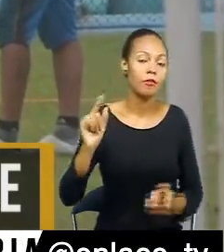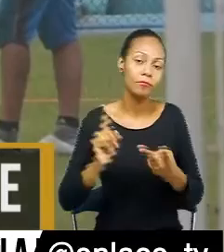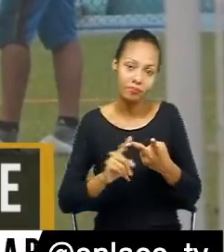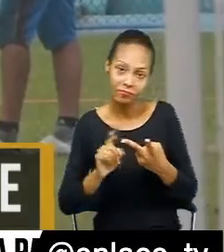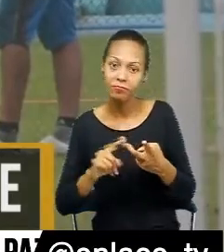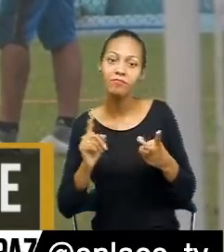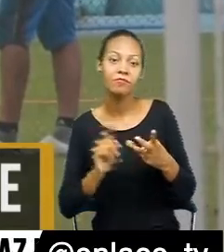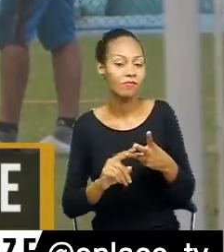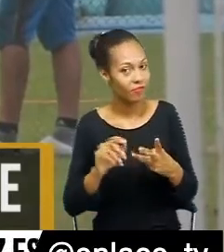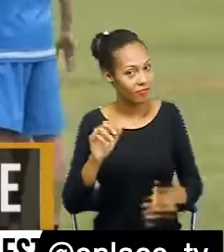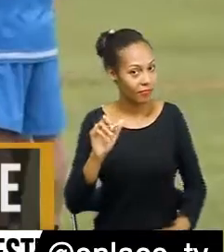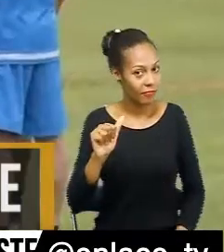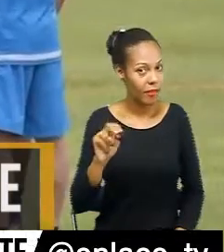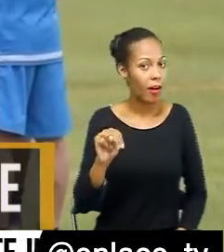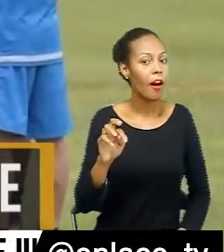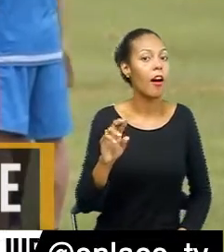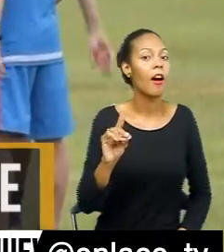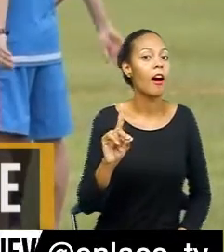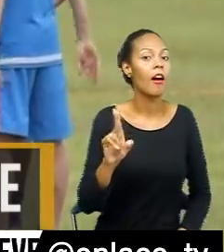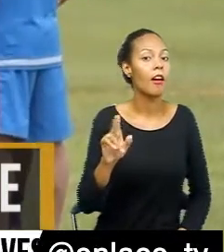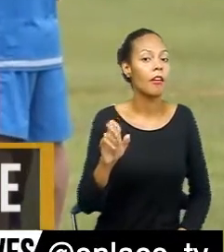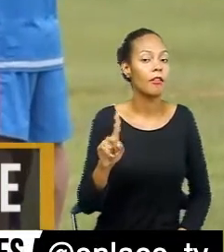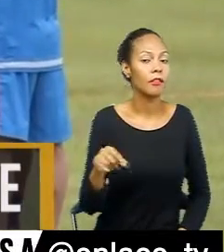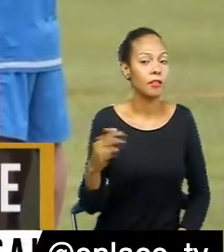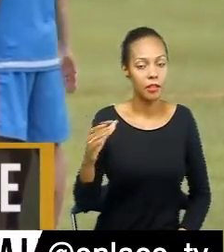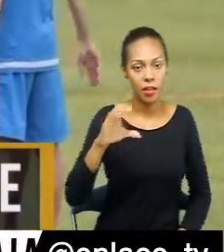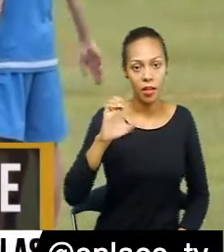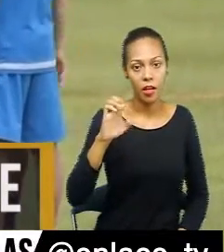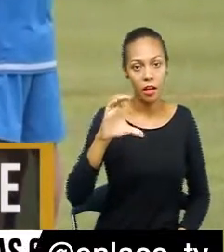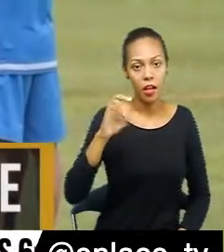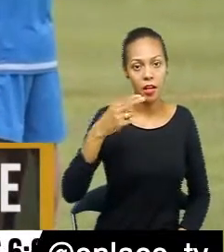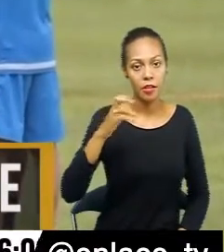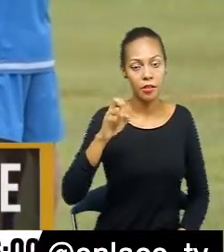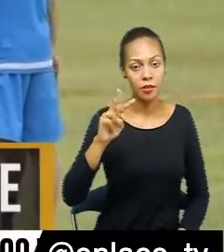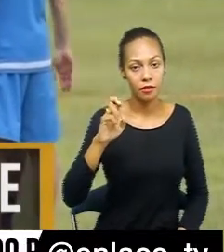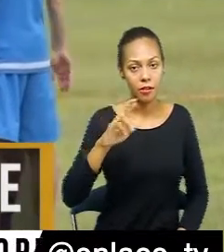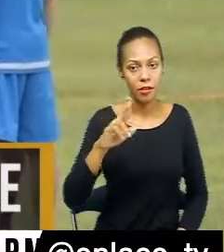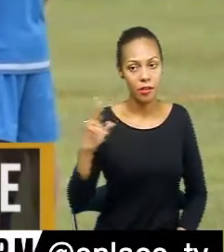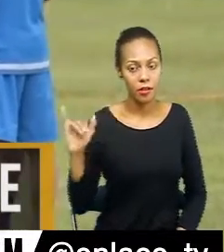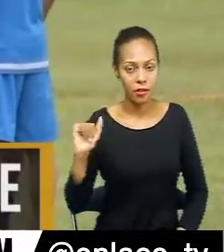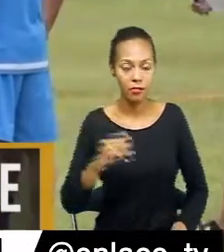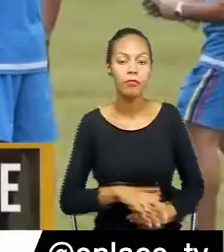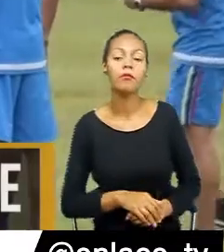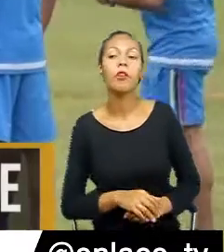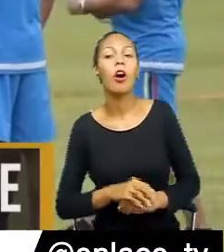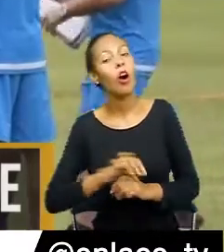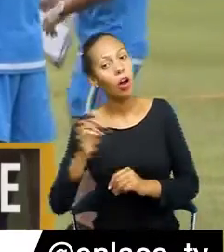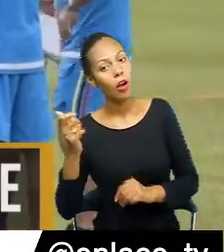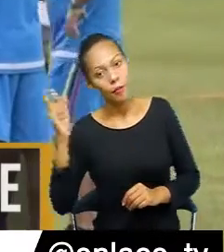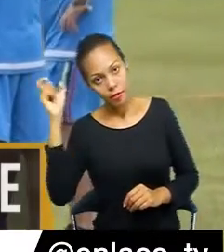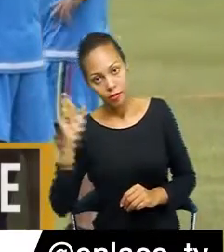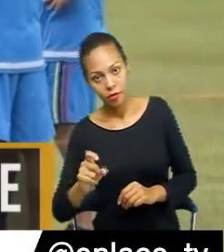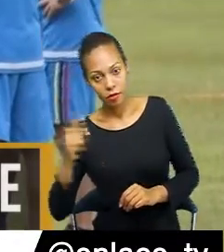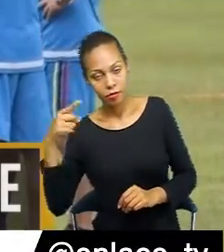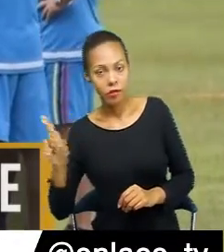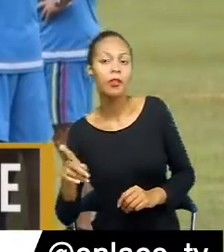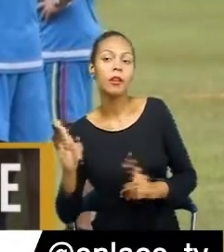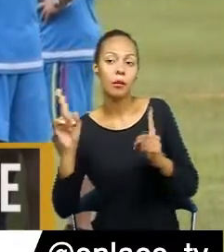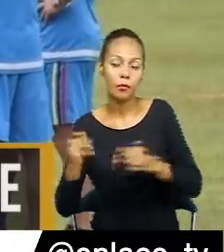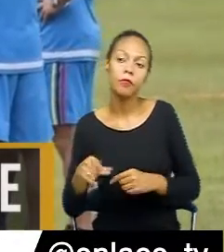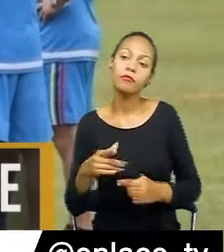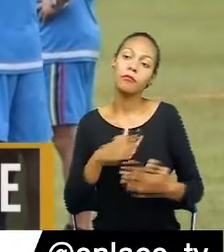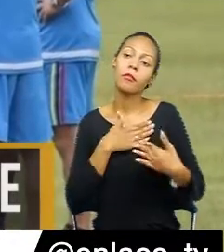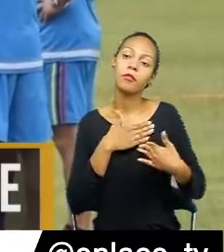también al representante a la Cámara, Edgar Gómez Román, El Pote, como cariñosamente es conocido en nuestro departamento. Es la